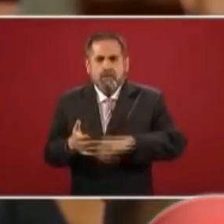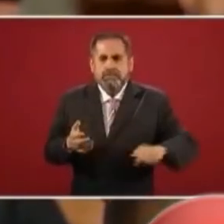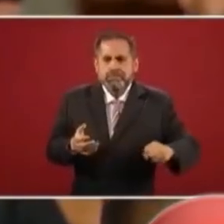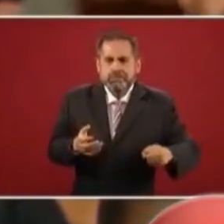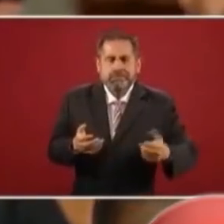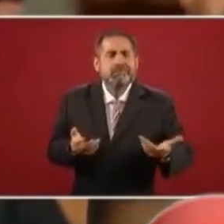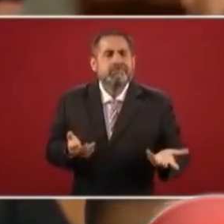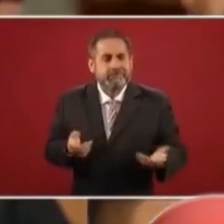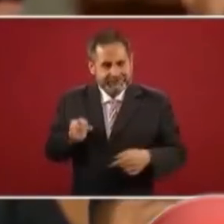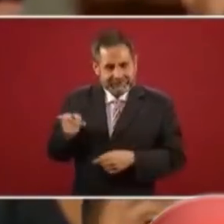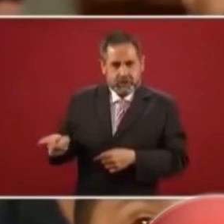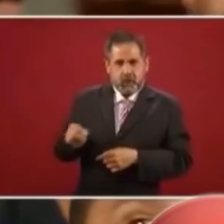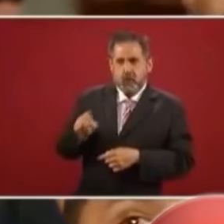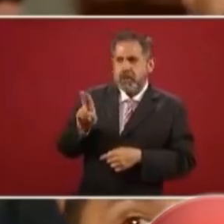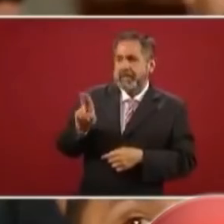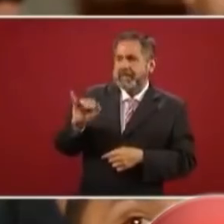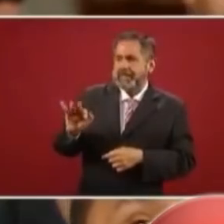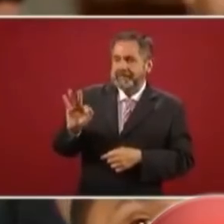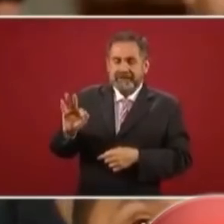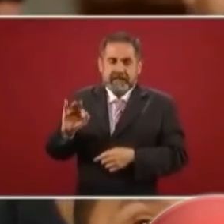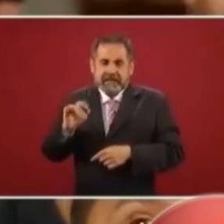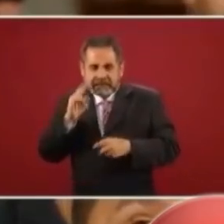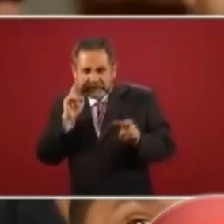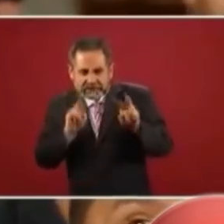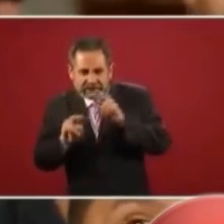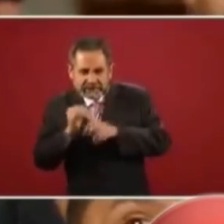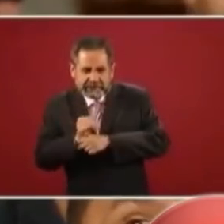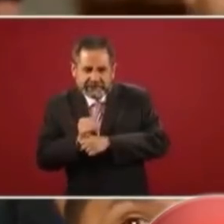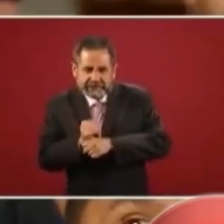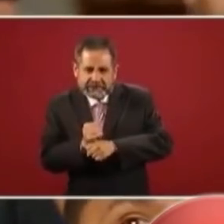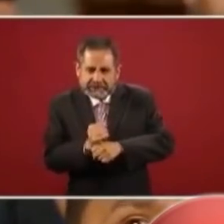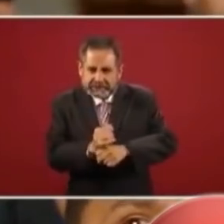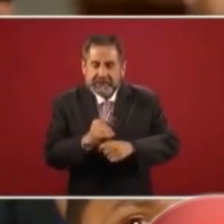la unidad de inteligencia financiera rastreando